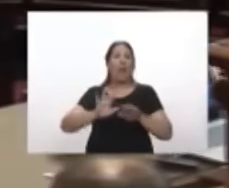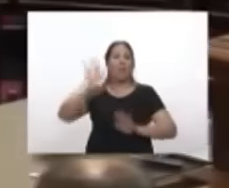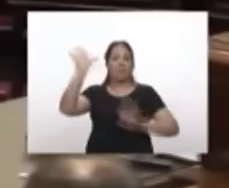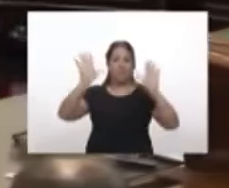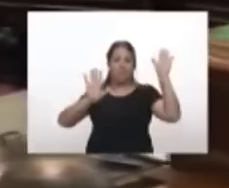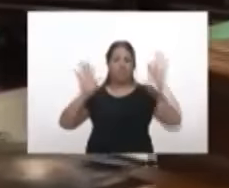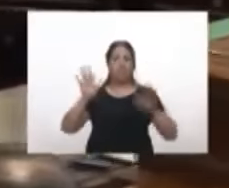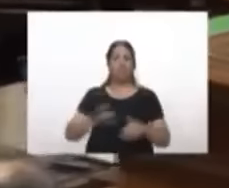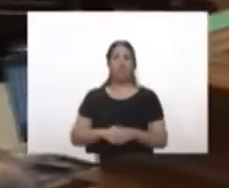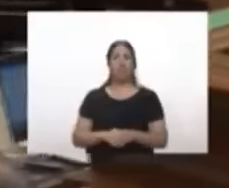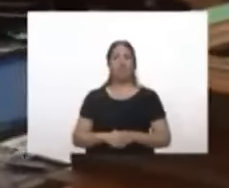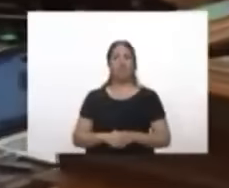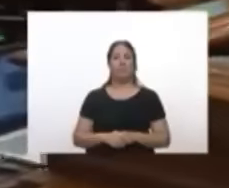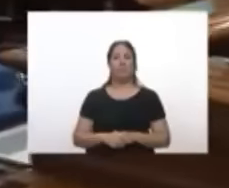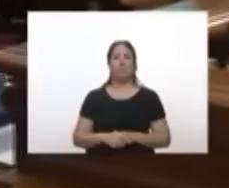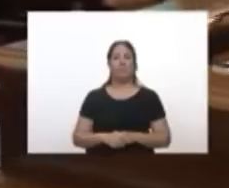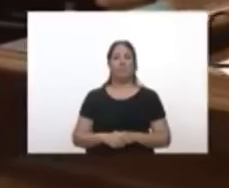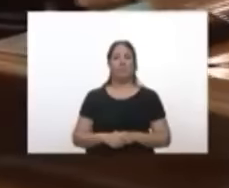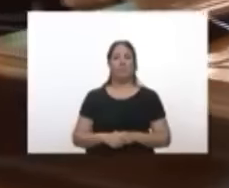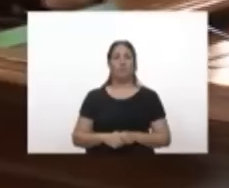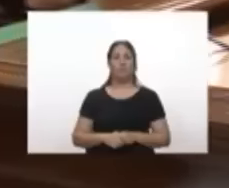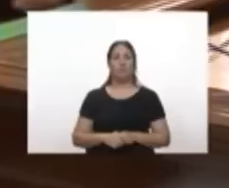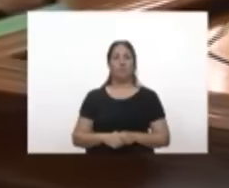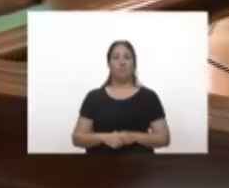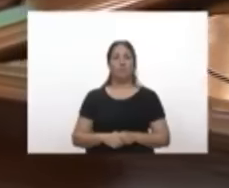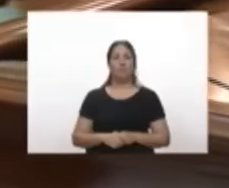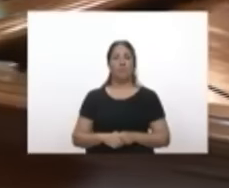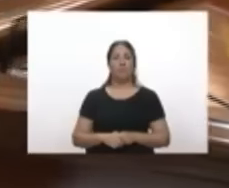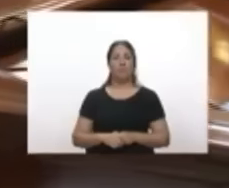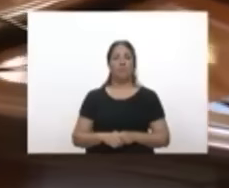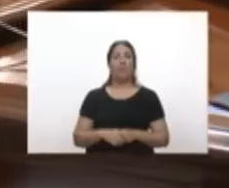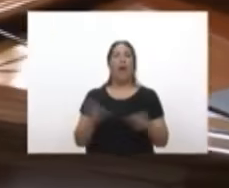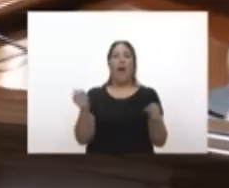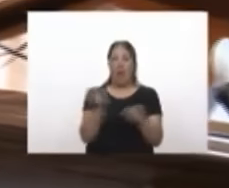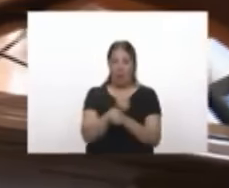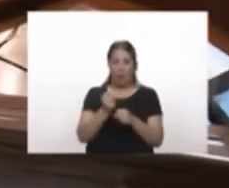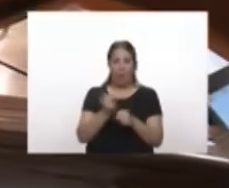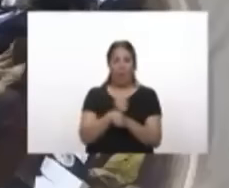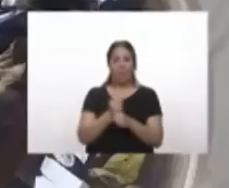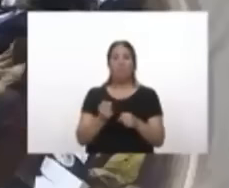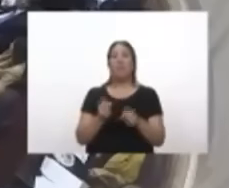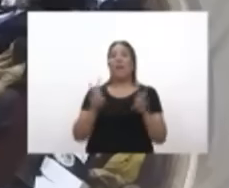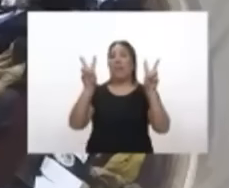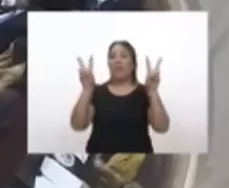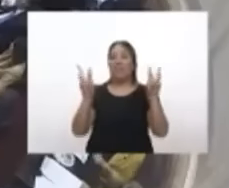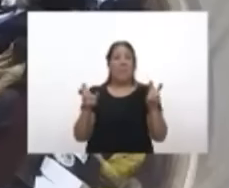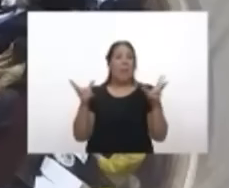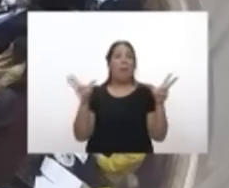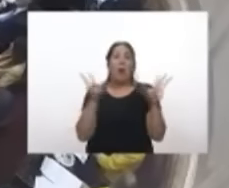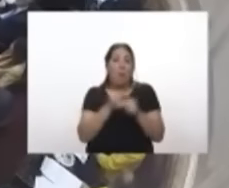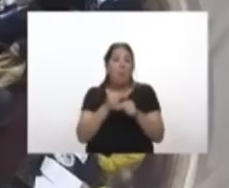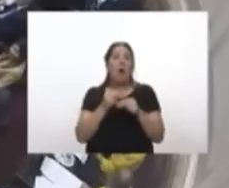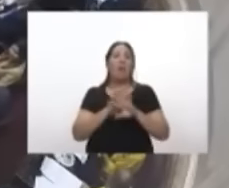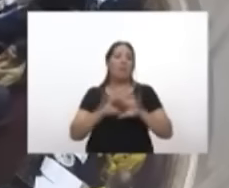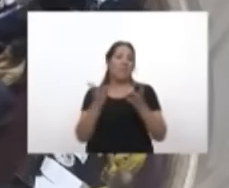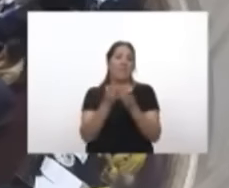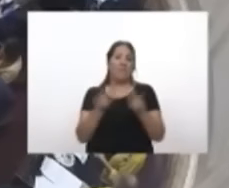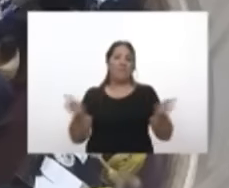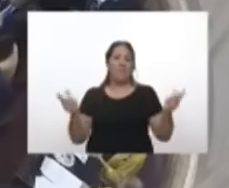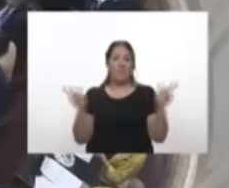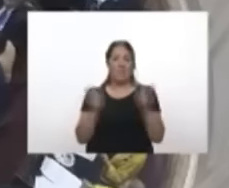se había conocido una resolución sí. por la cual los diputados, como se le dice en la jerga, se enganchan de